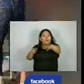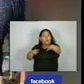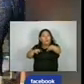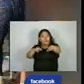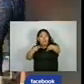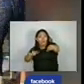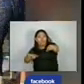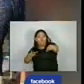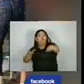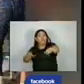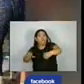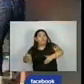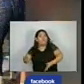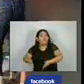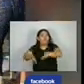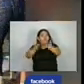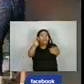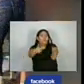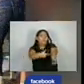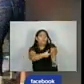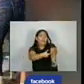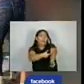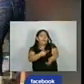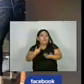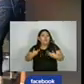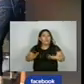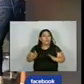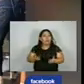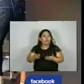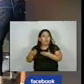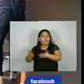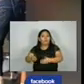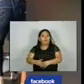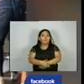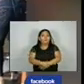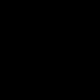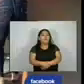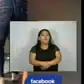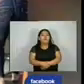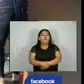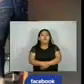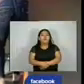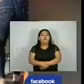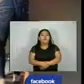La persona lesionada fue trasladada a un hospital donde recibió asistencia por sus lesiones.